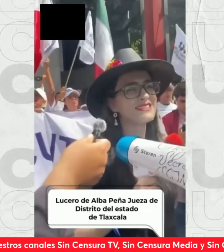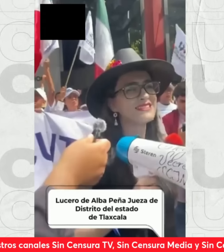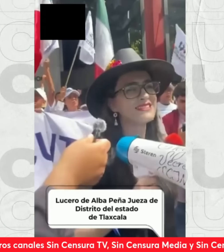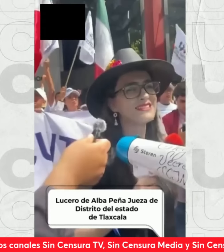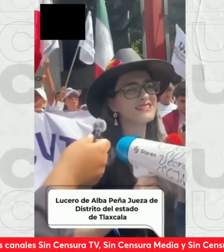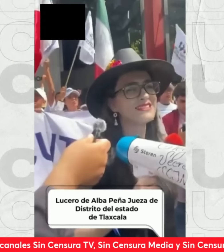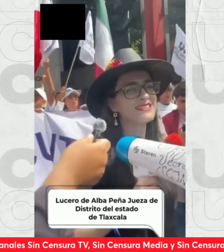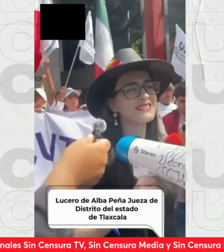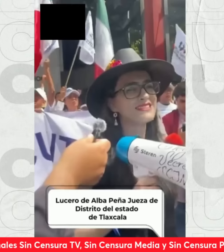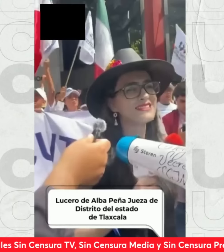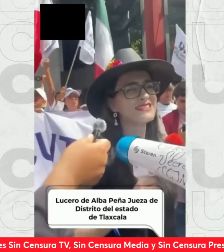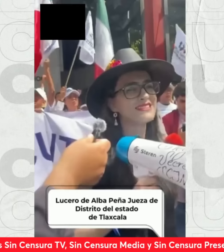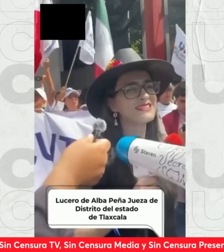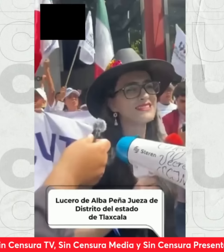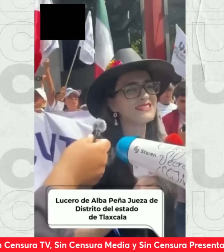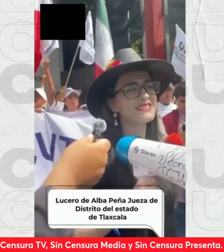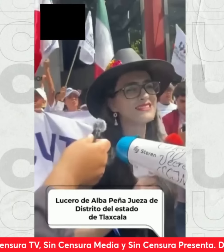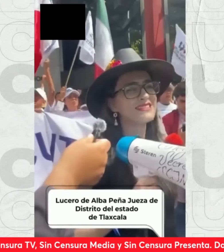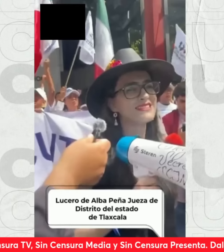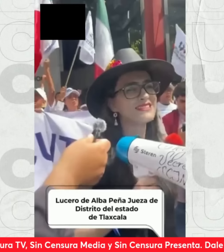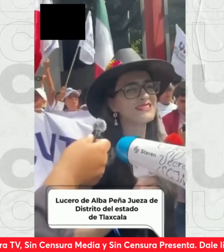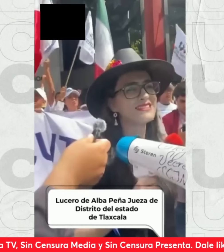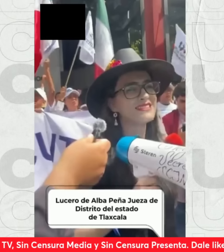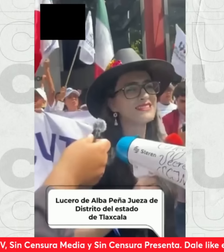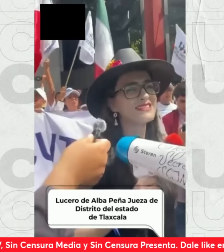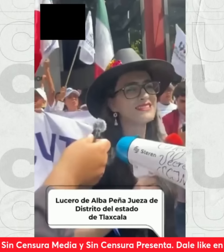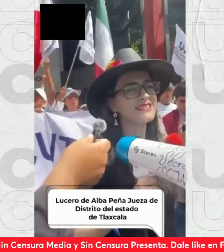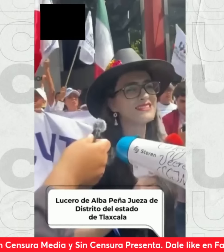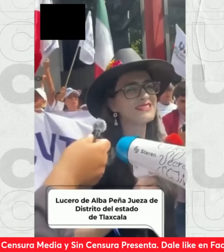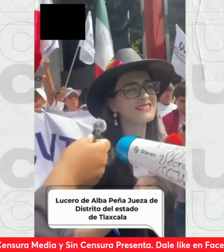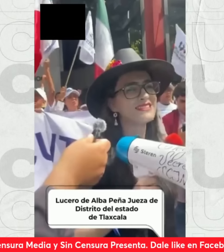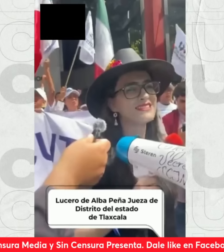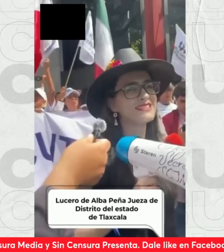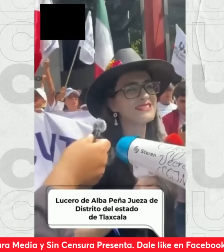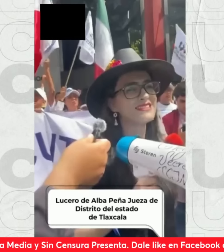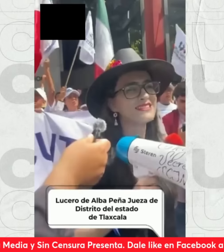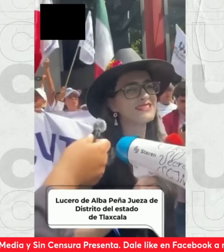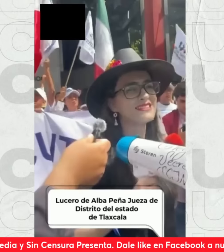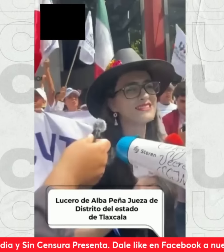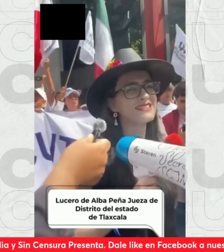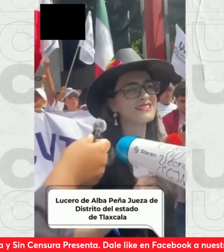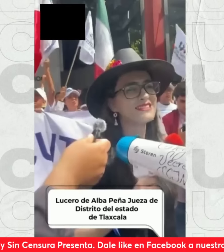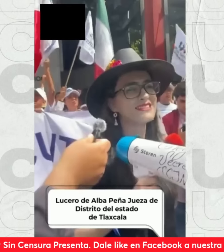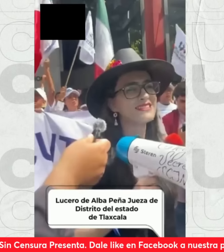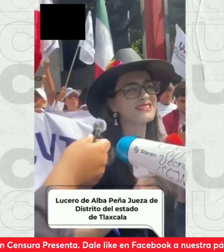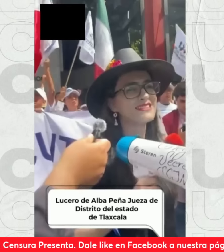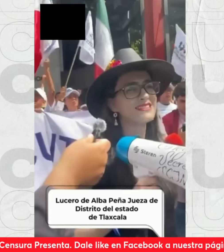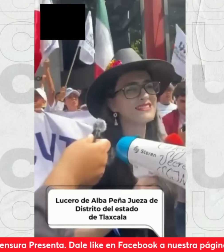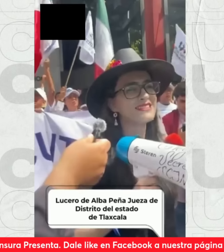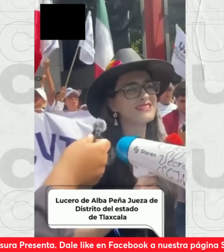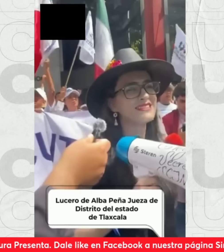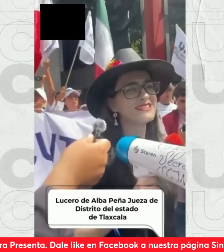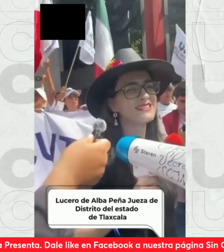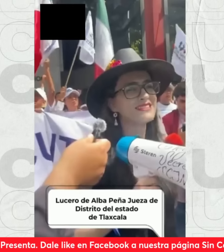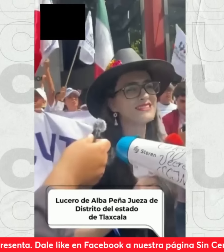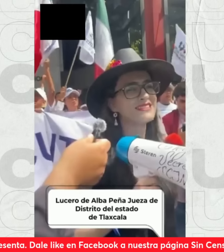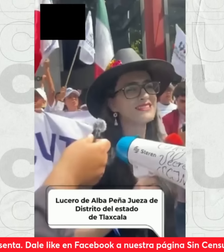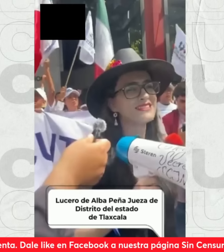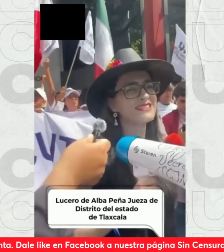el papá chambeaba. Después, rápido, oficial administrativa, secretaria ejecutiva y